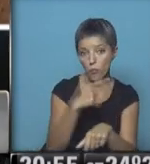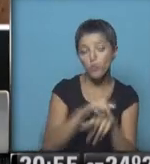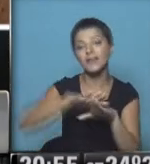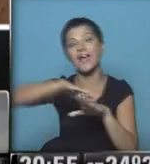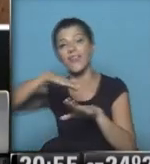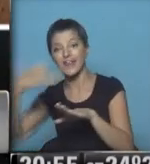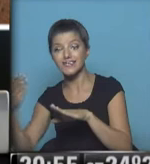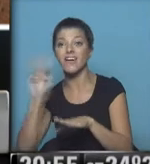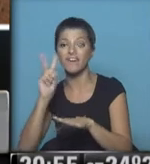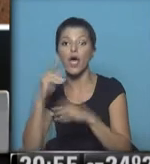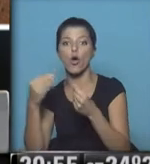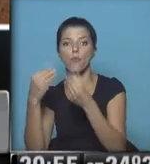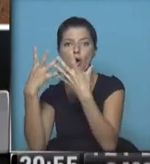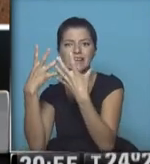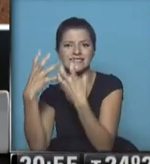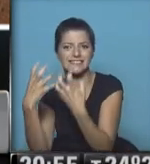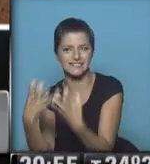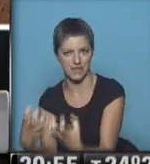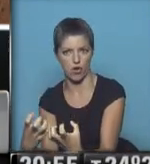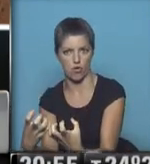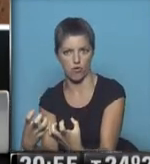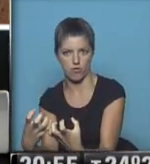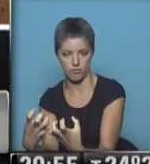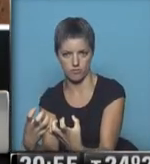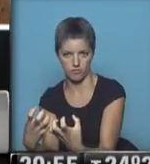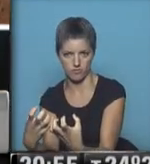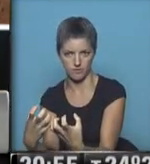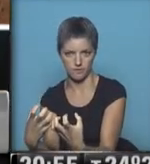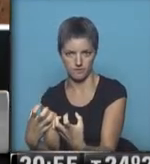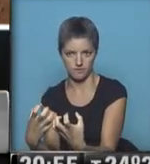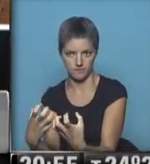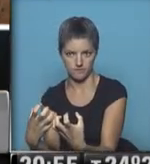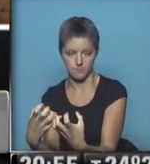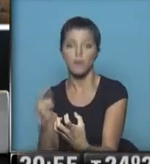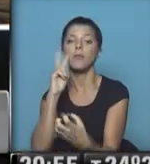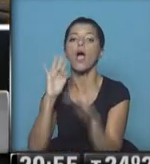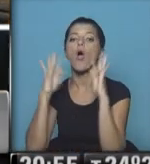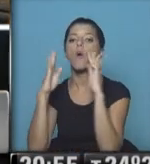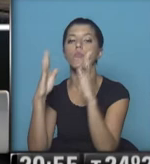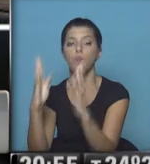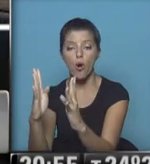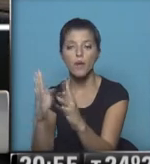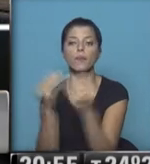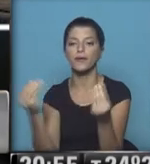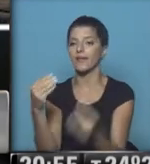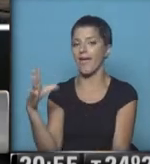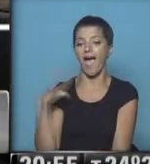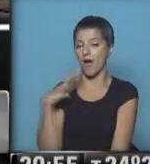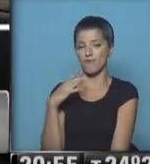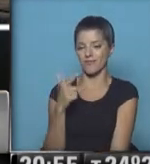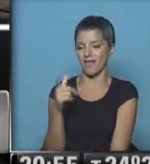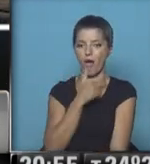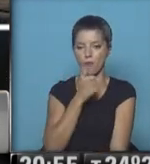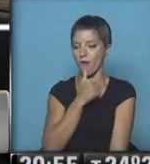derecha ven cómo se retrae absolutamente todo lo que tiene que ver con bosques porque justamente la falta de agua miren les doy un